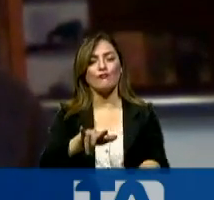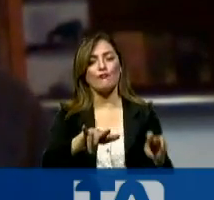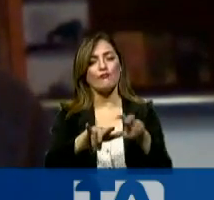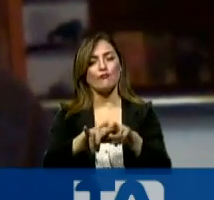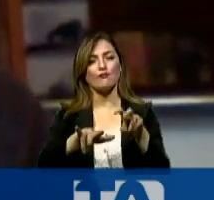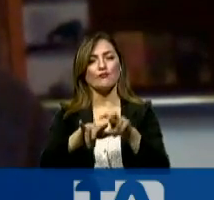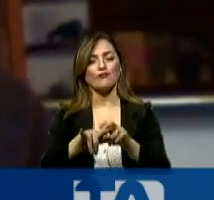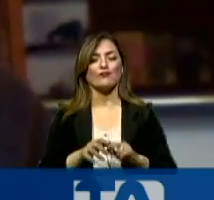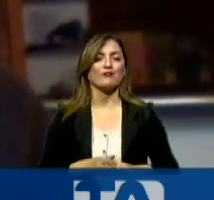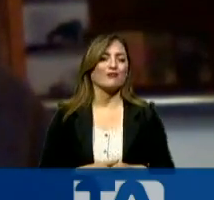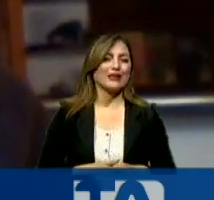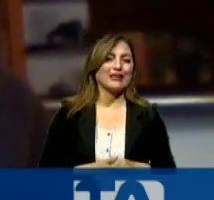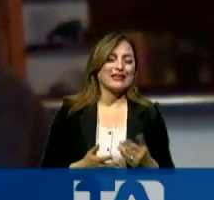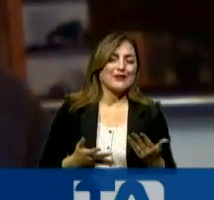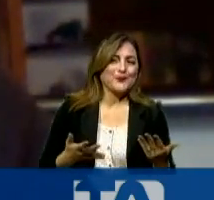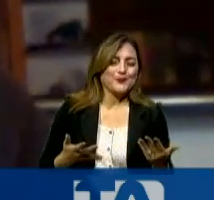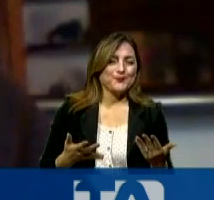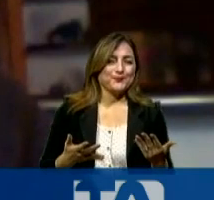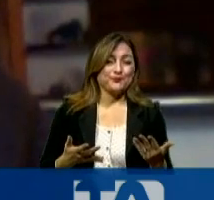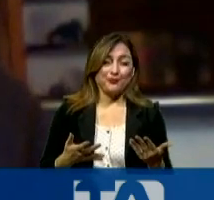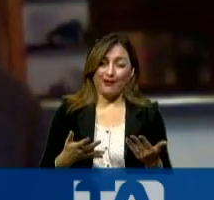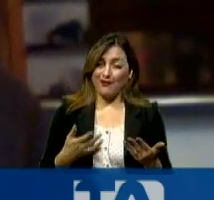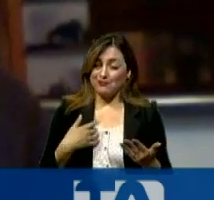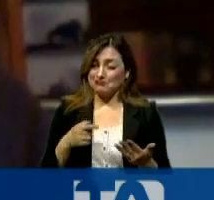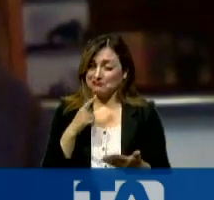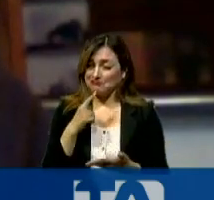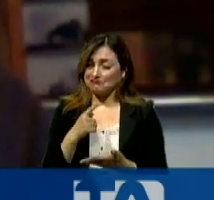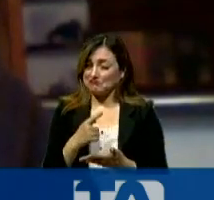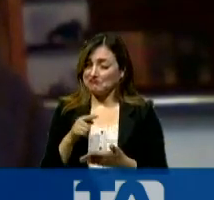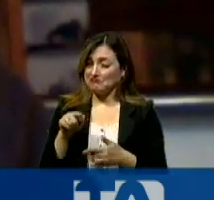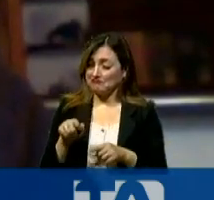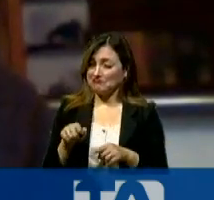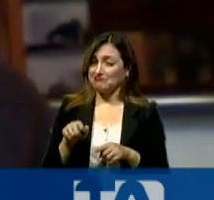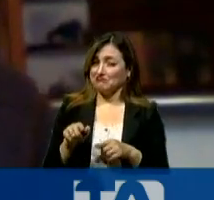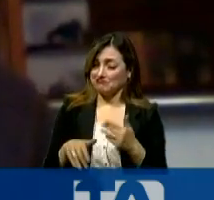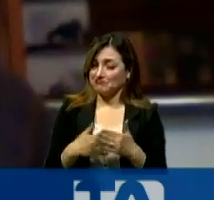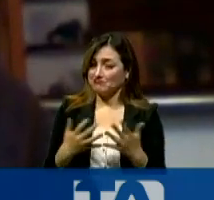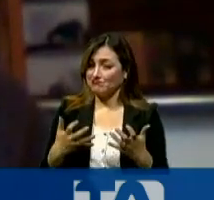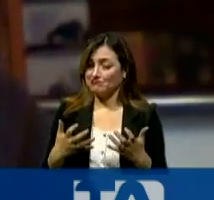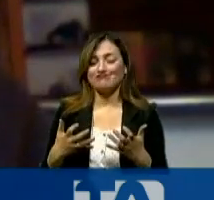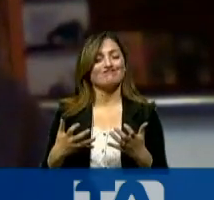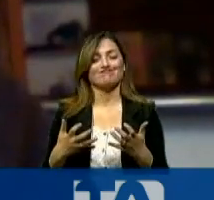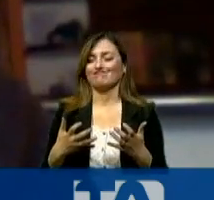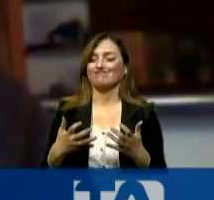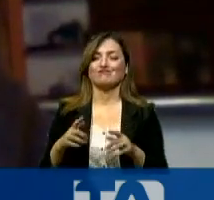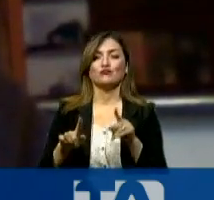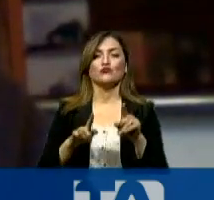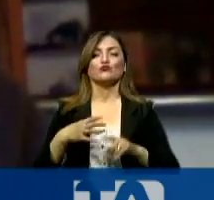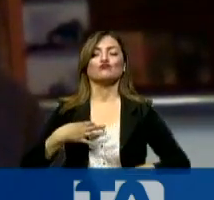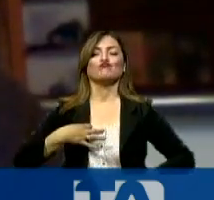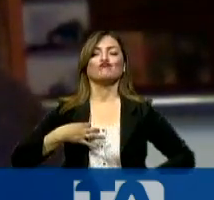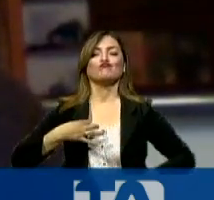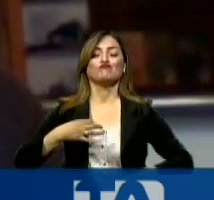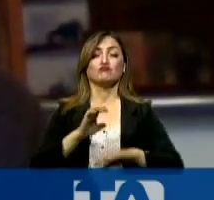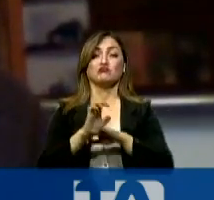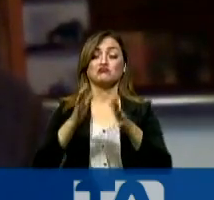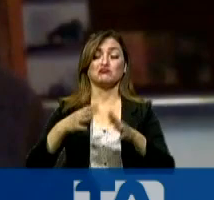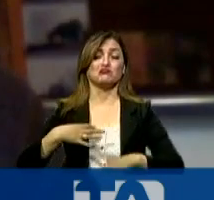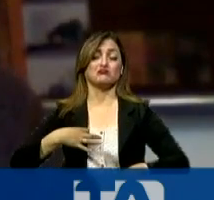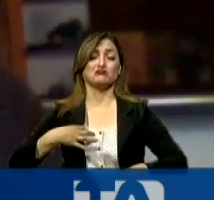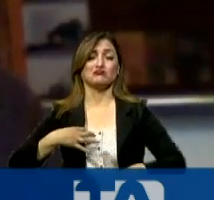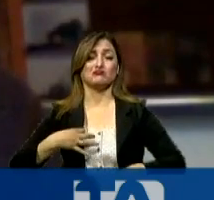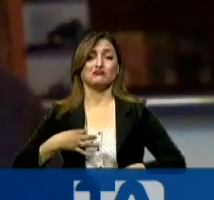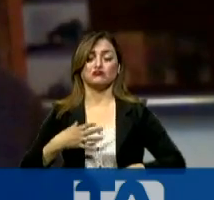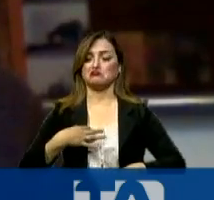esa no es la realidad tenemos compatriotas que desean voluntariamente a pesar de que nos recomendamos quedarse